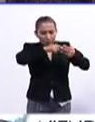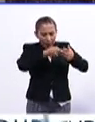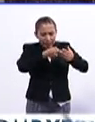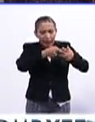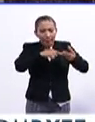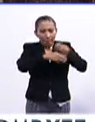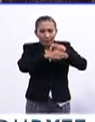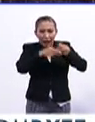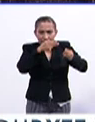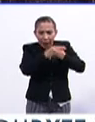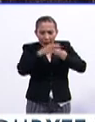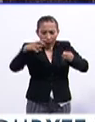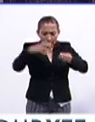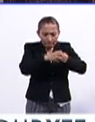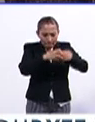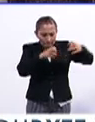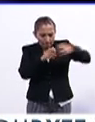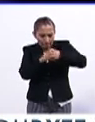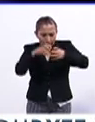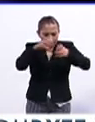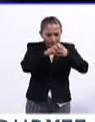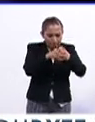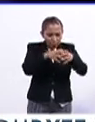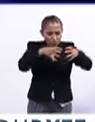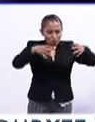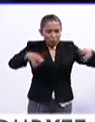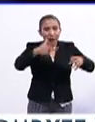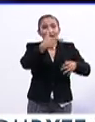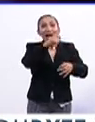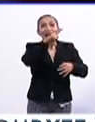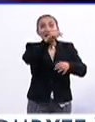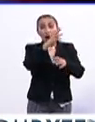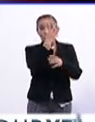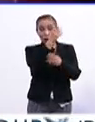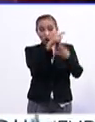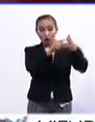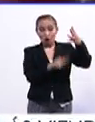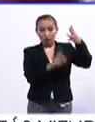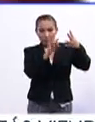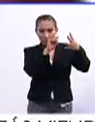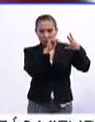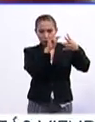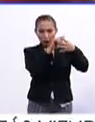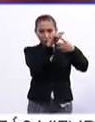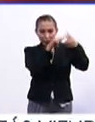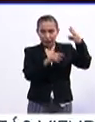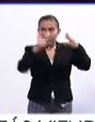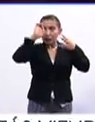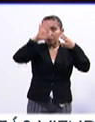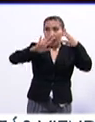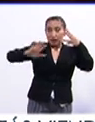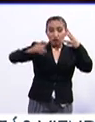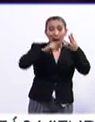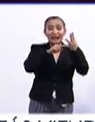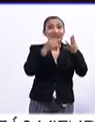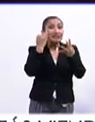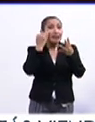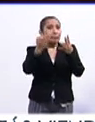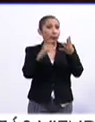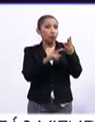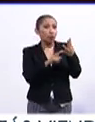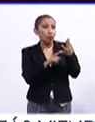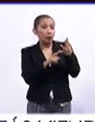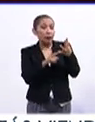la materia a condensarse para formar una galaxia son cuatro dimensiones no tenemos las tres del espacio y en el pie y el tiempo